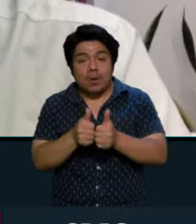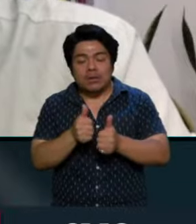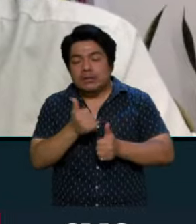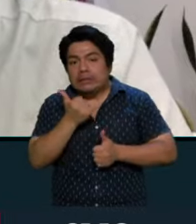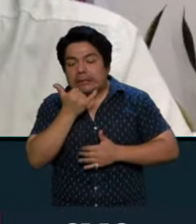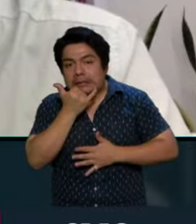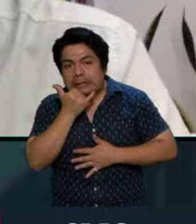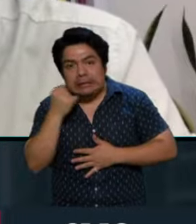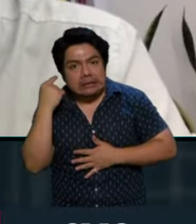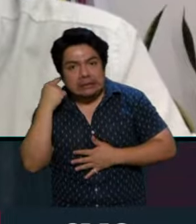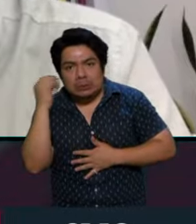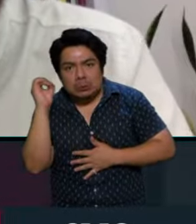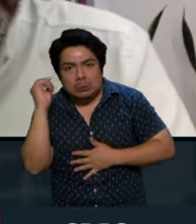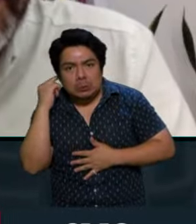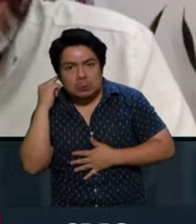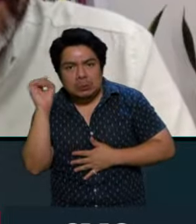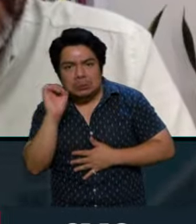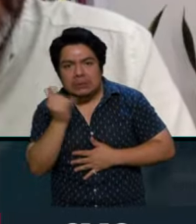No escuchamos.